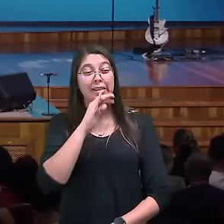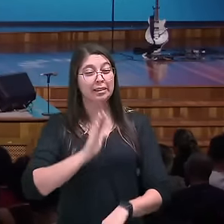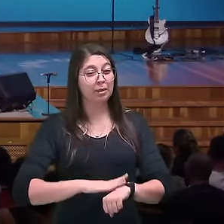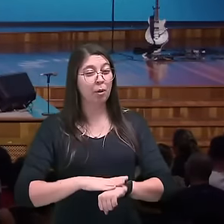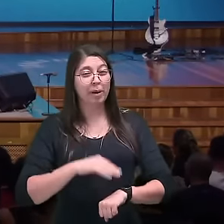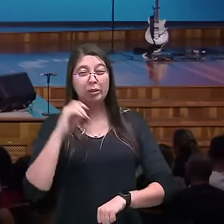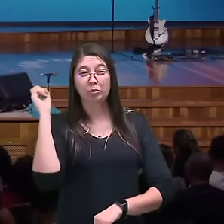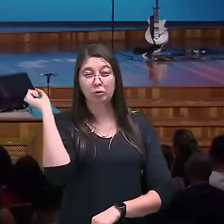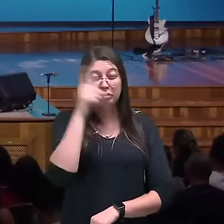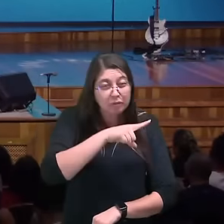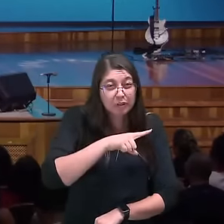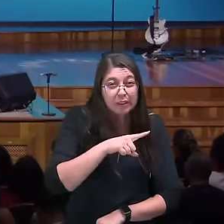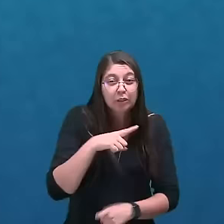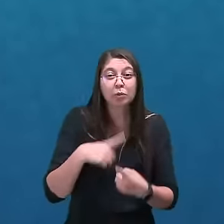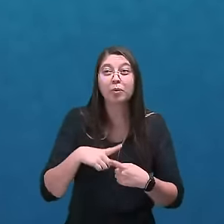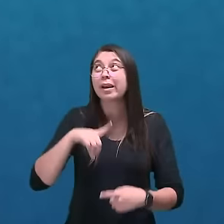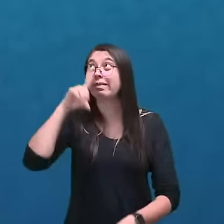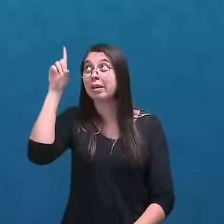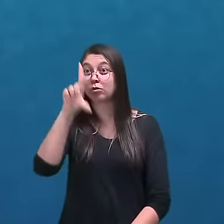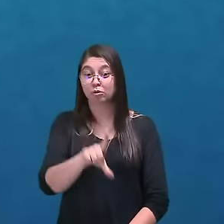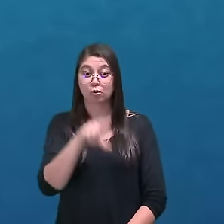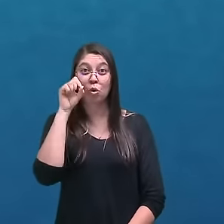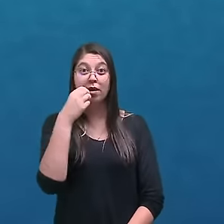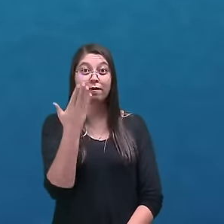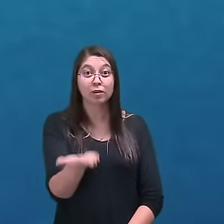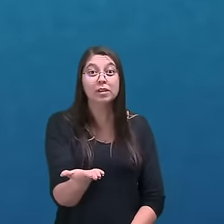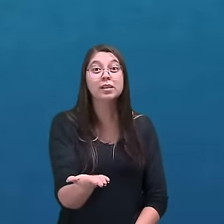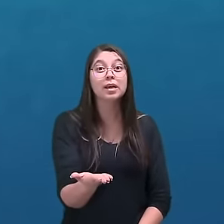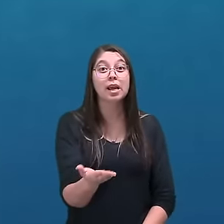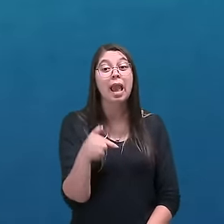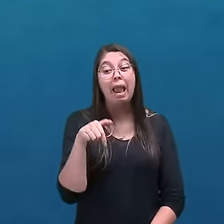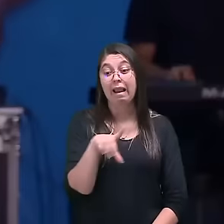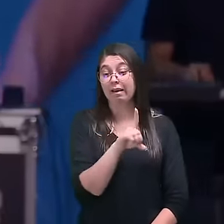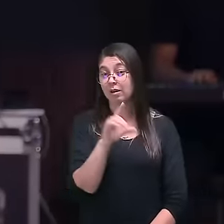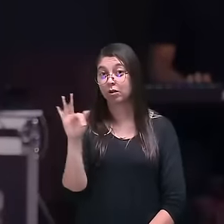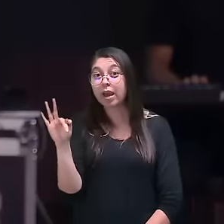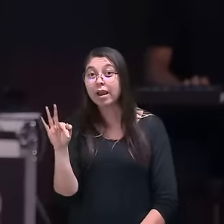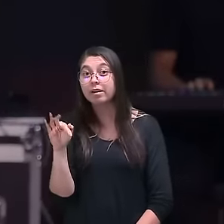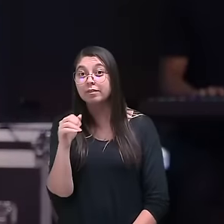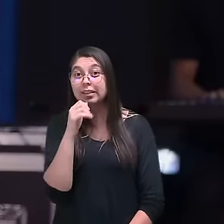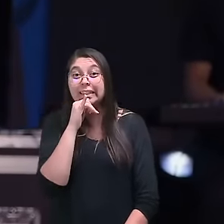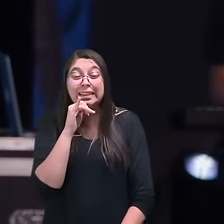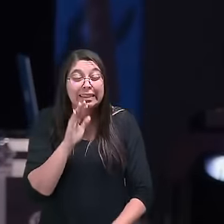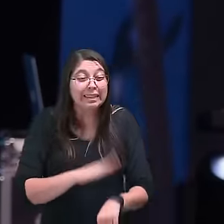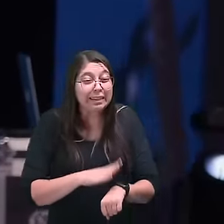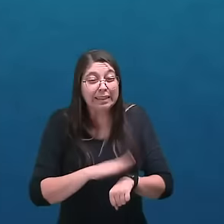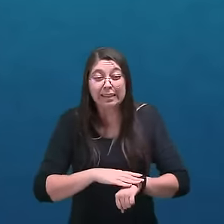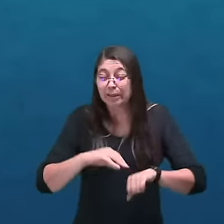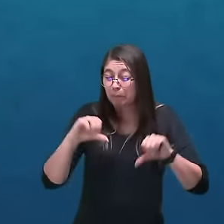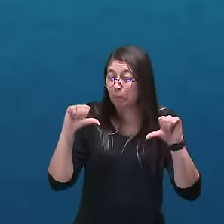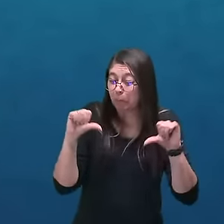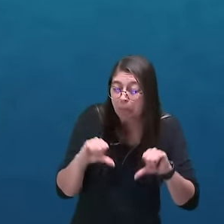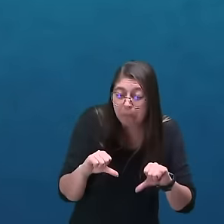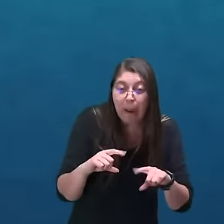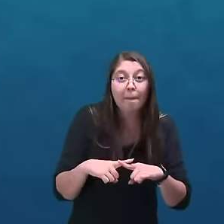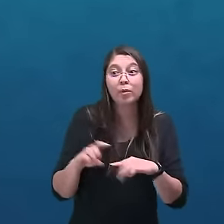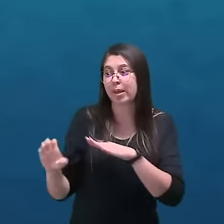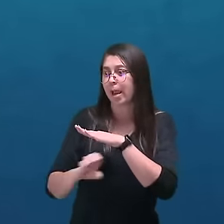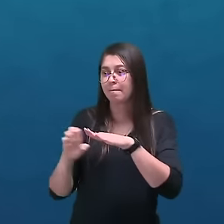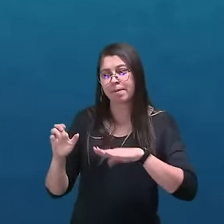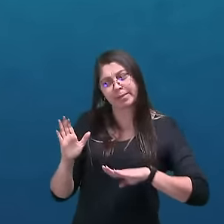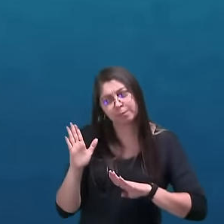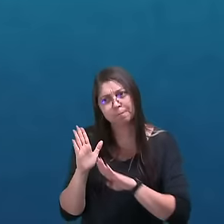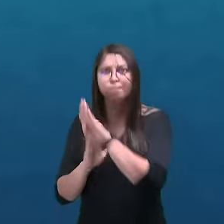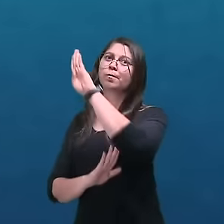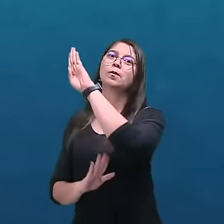va a soplarte un nombre en el Distrito Federal. Si está piorando, es porque tu empresa va a se multiplicar.